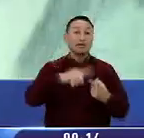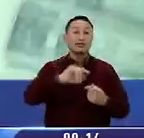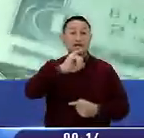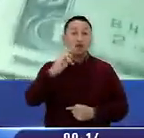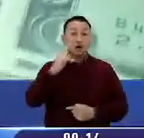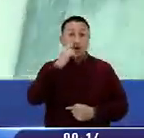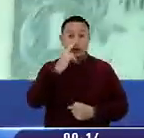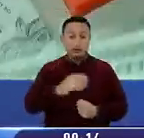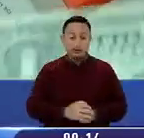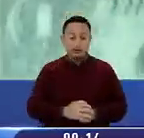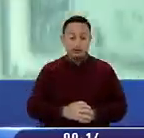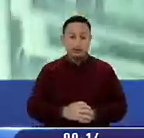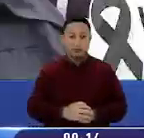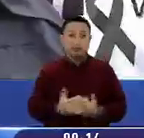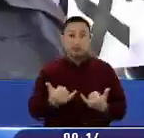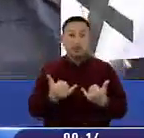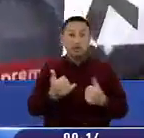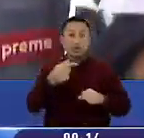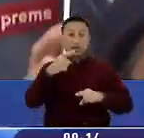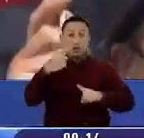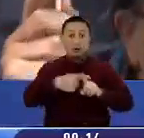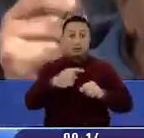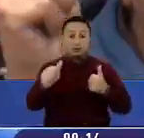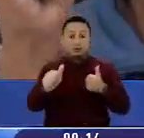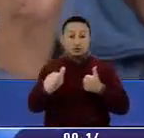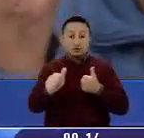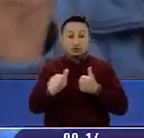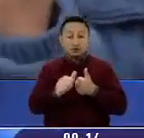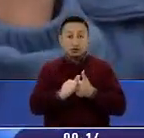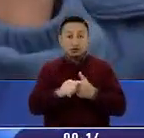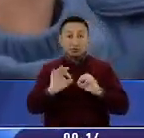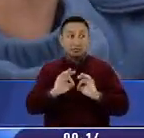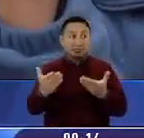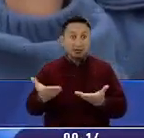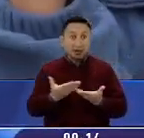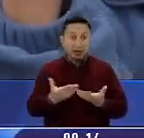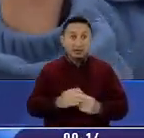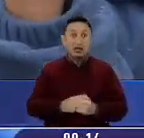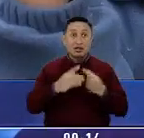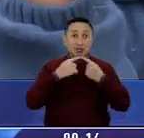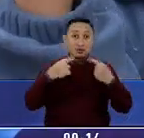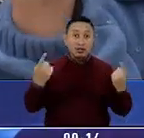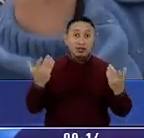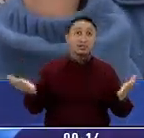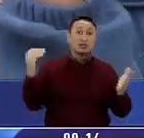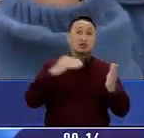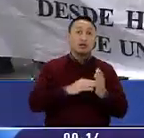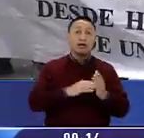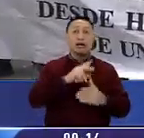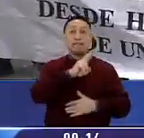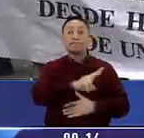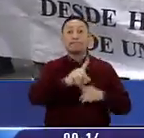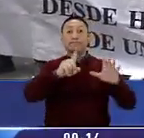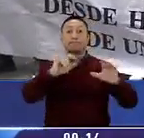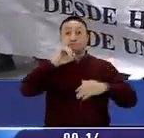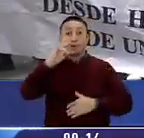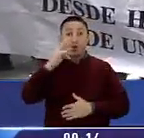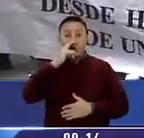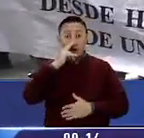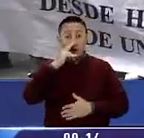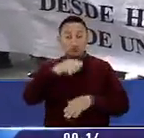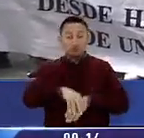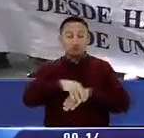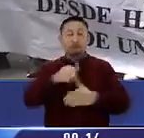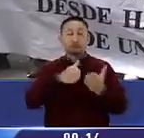pero en vista de que está a punto de acabarse el mes y no han recibido noticias, han convocado a otra marcha el 26 de junio en el Ministerio de